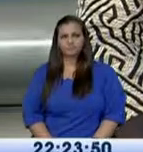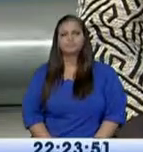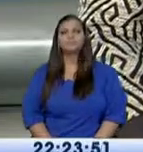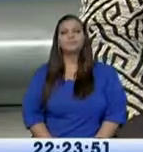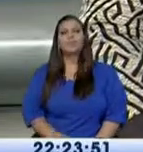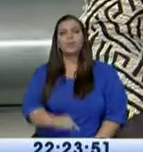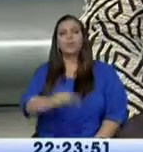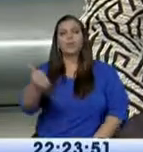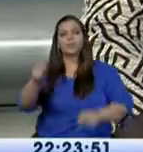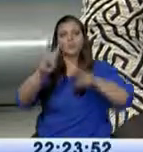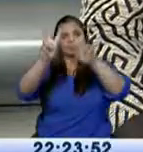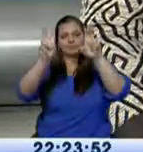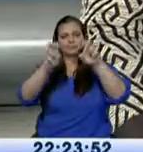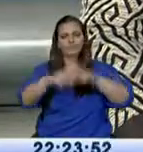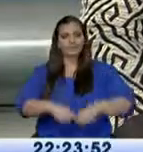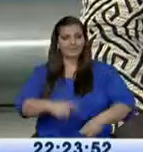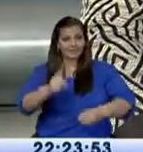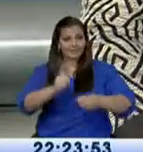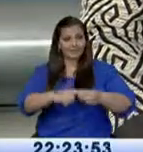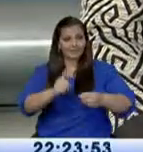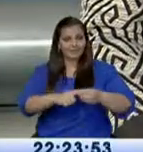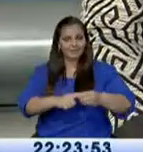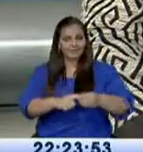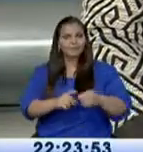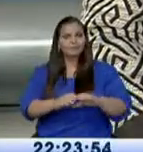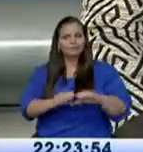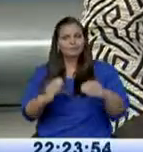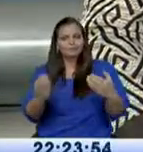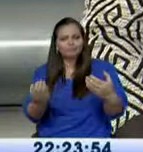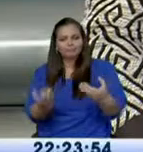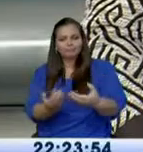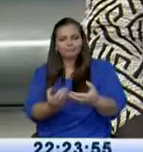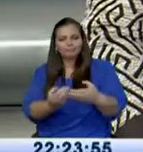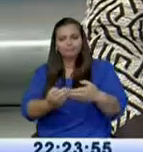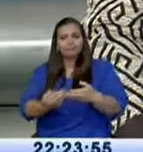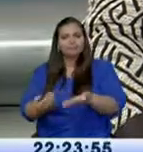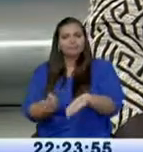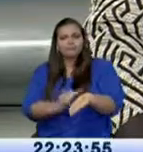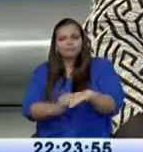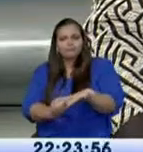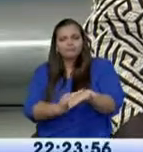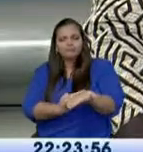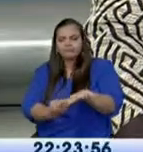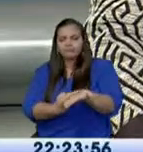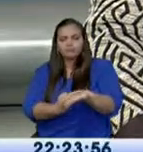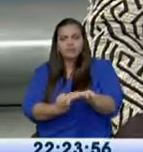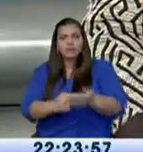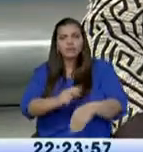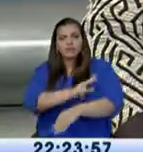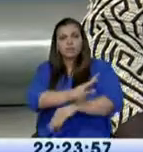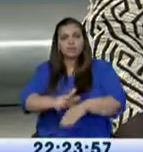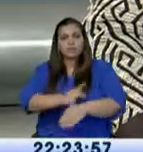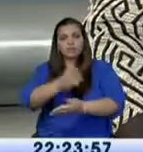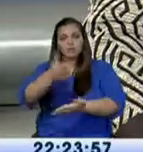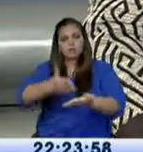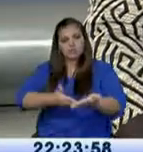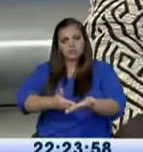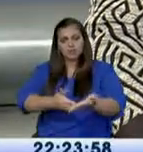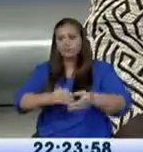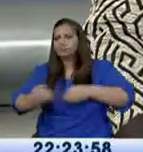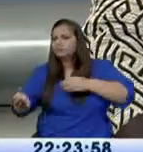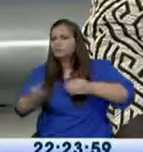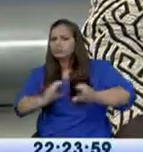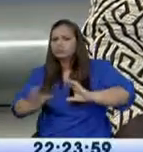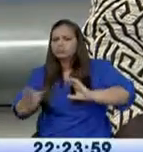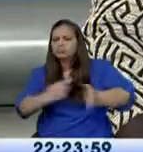En otro tema, el Consejo Metropolitano aprobó en sesión extraordinaria y después de 3 horas y media de debate, un nuevo endeudamiento